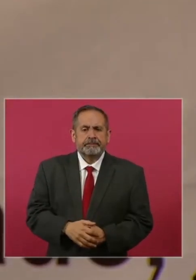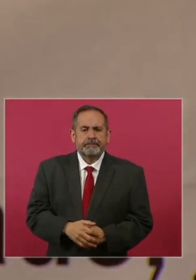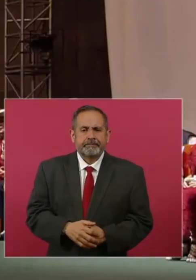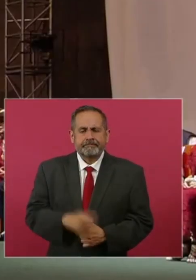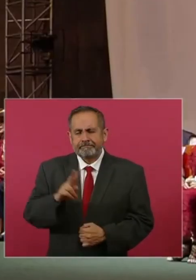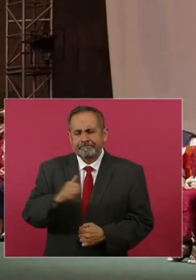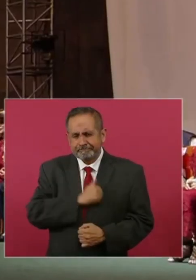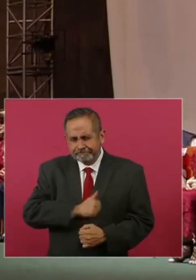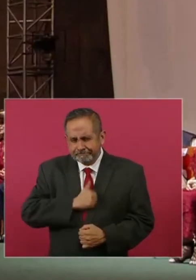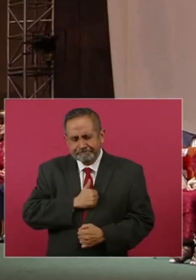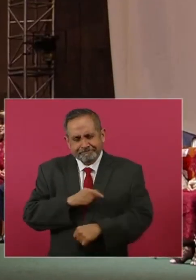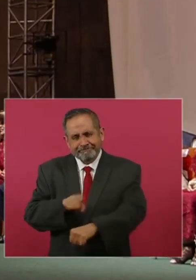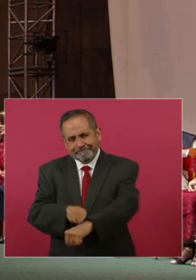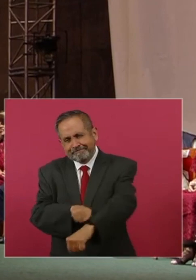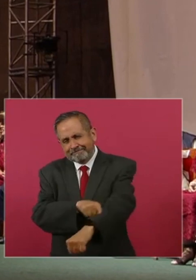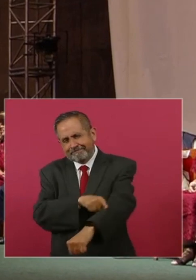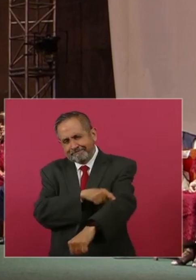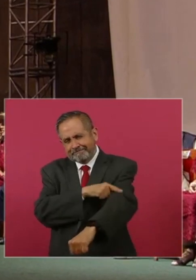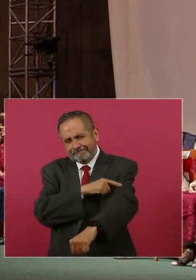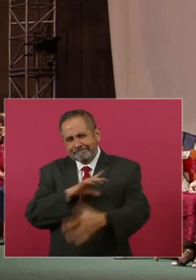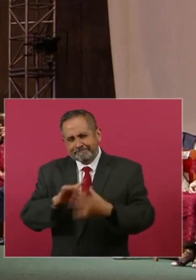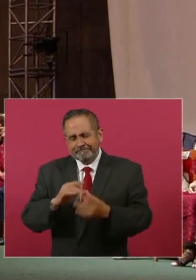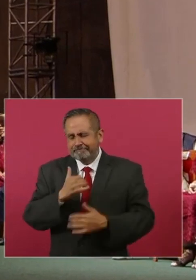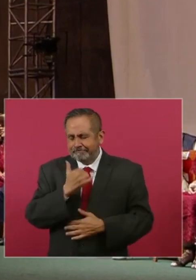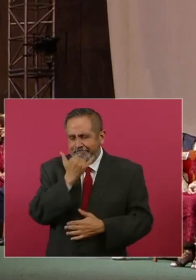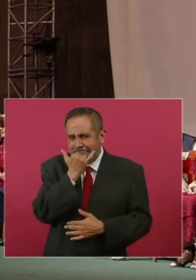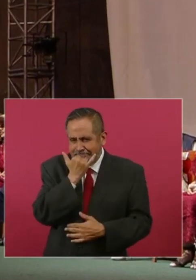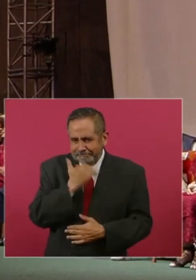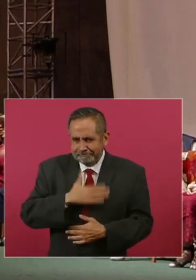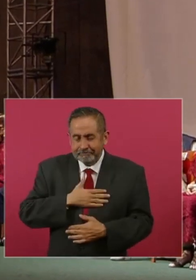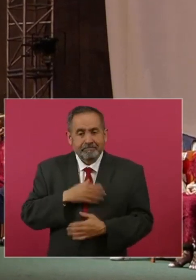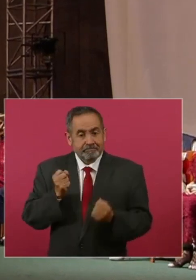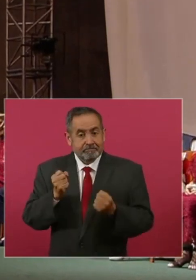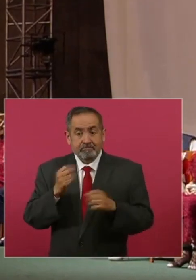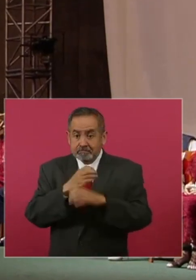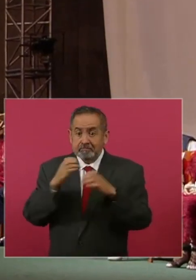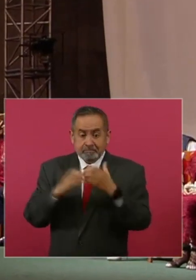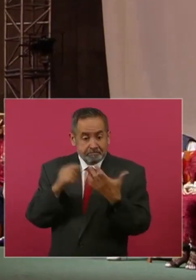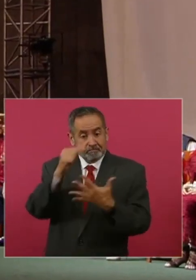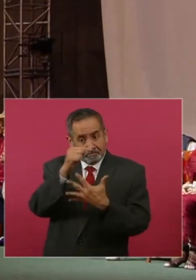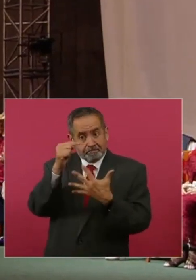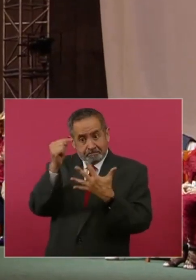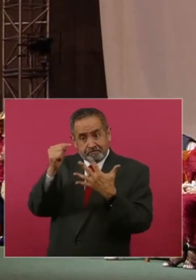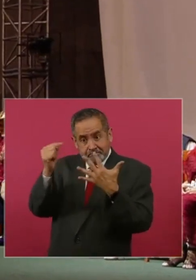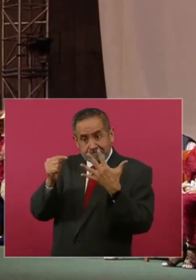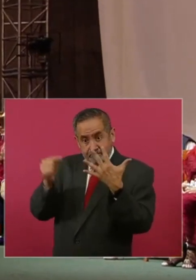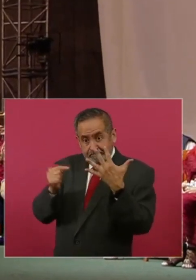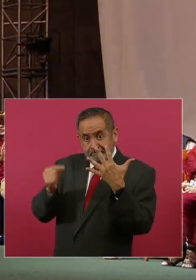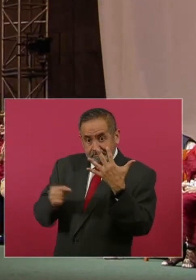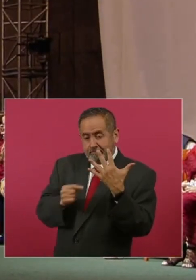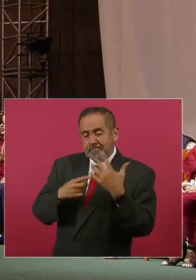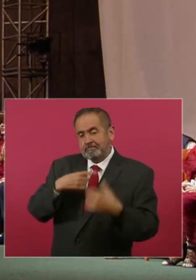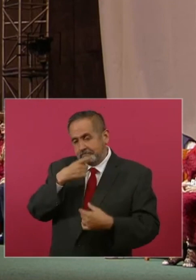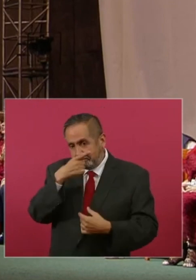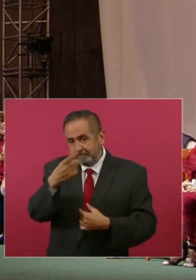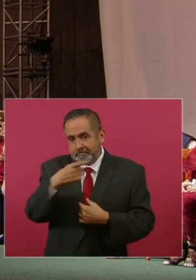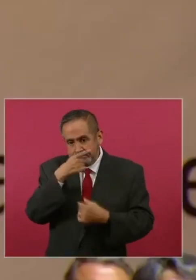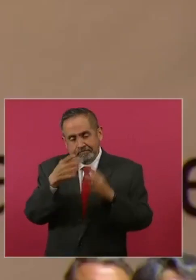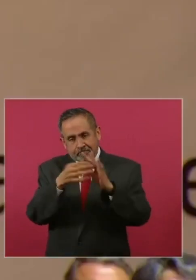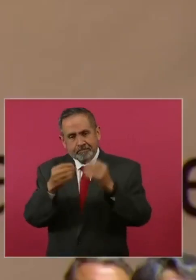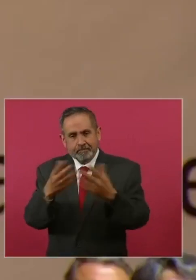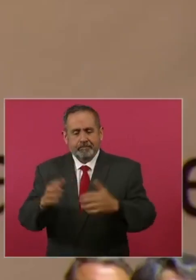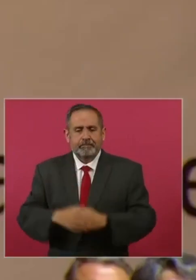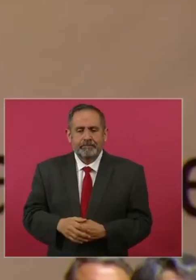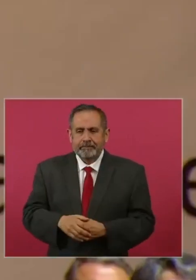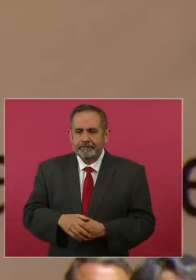el tardarme tanto. And now I'm finishing. Pero I'm sorry that cosas I've taken so decirles long, but I have a lot of amigas